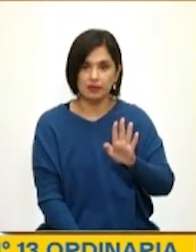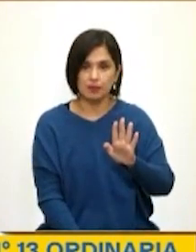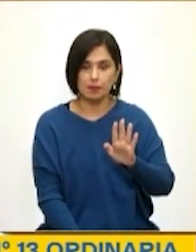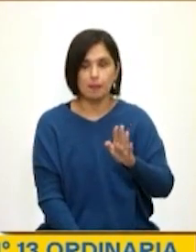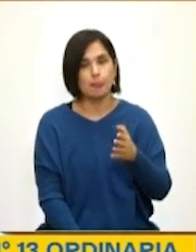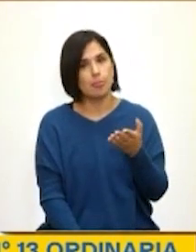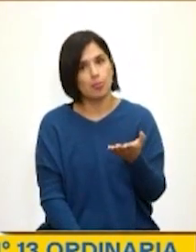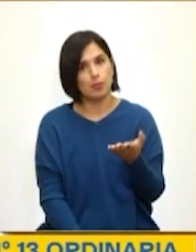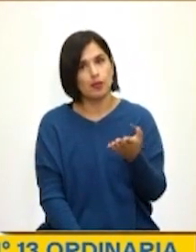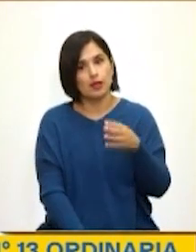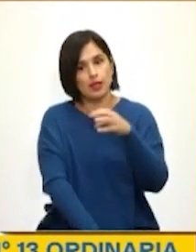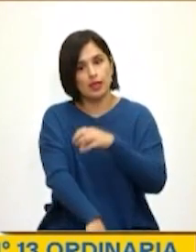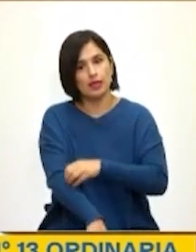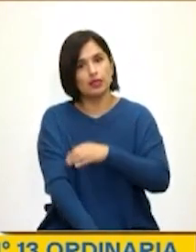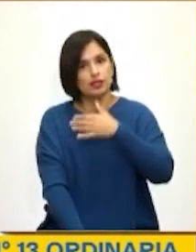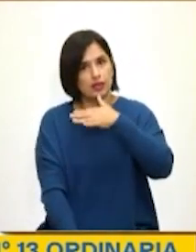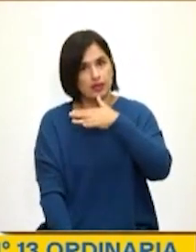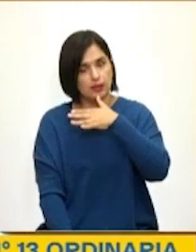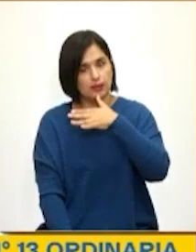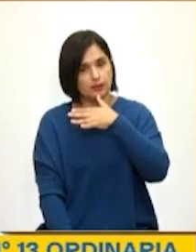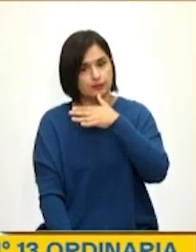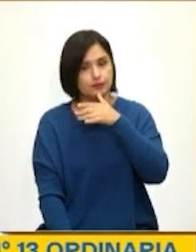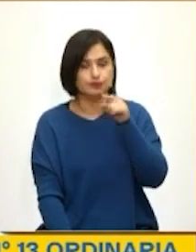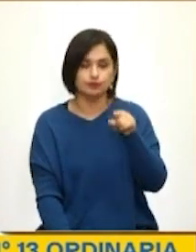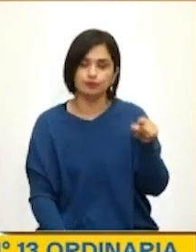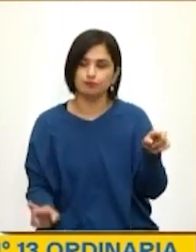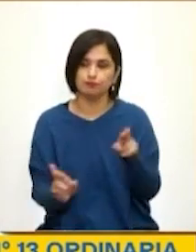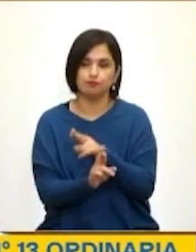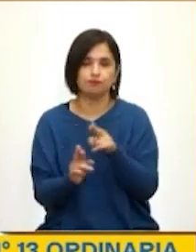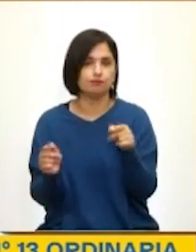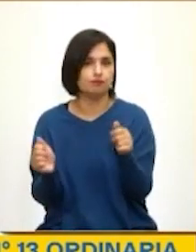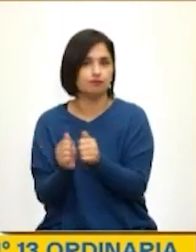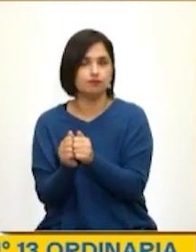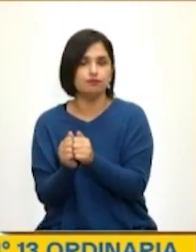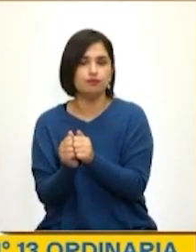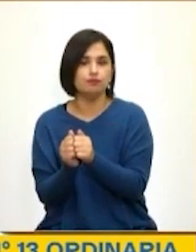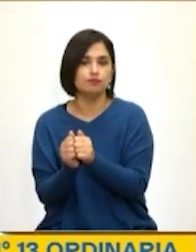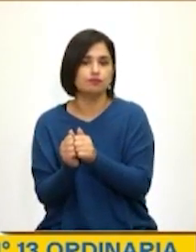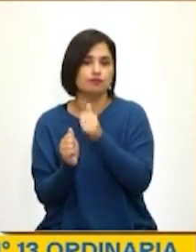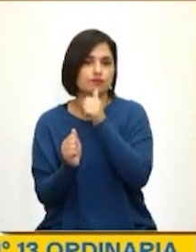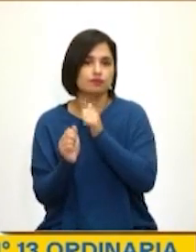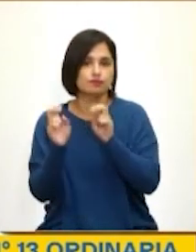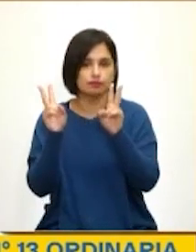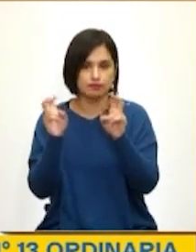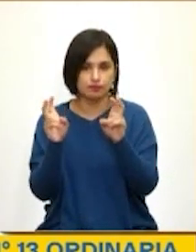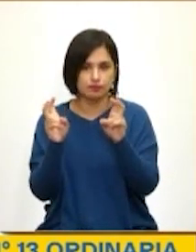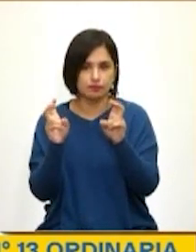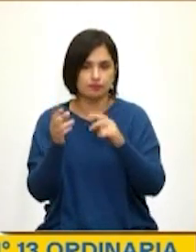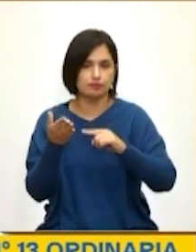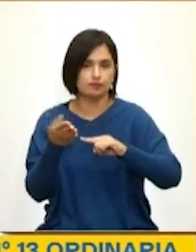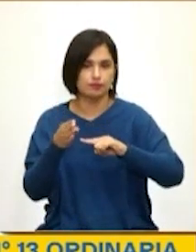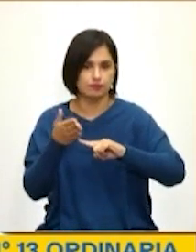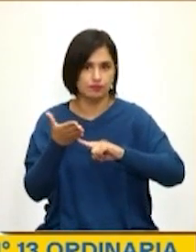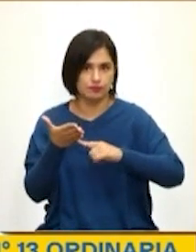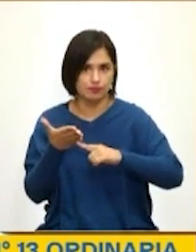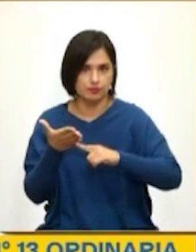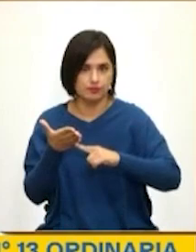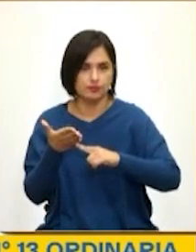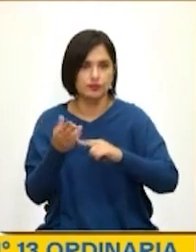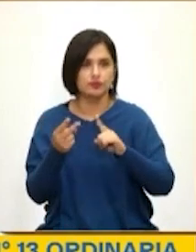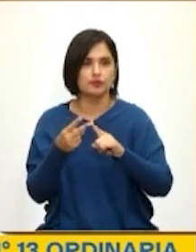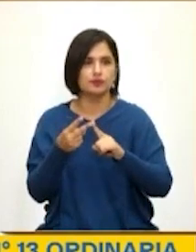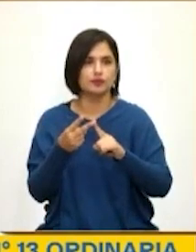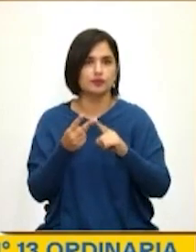precisamente la región del agua pero eso no se condice con la ausencia de un tema fundamental que es la tecnología en riego en la